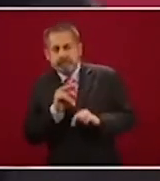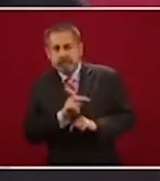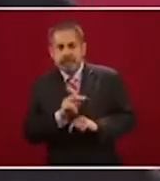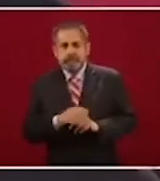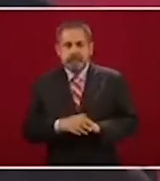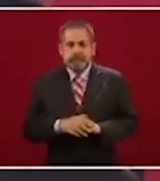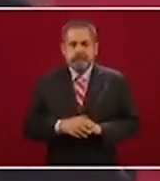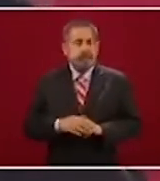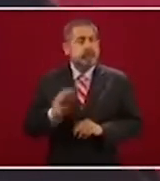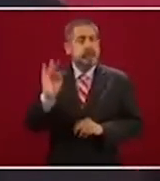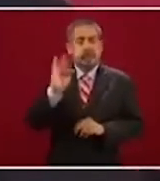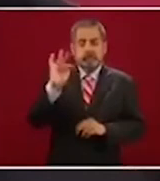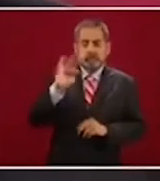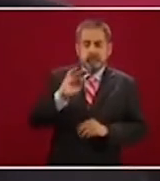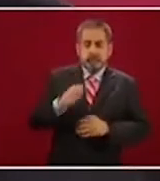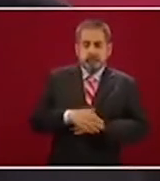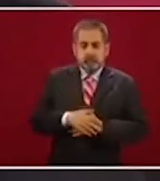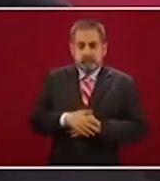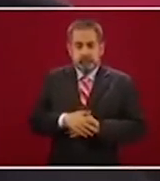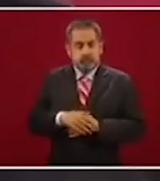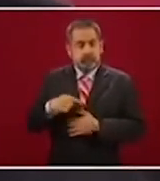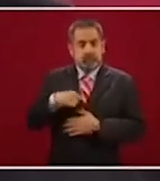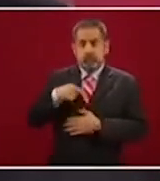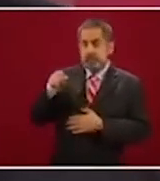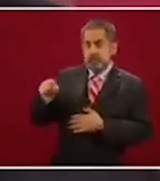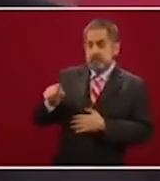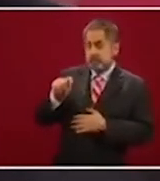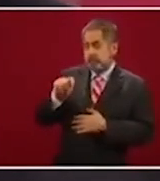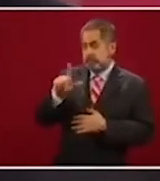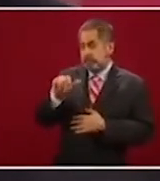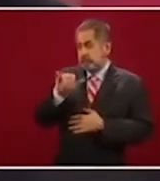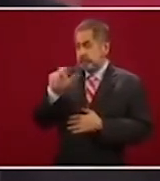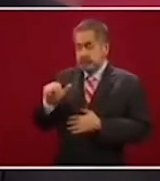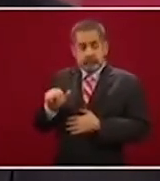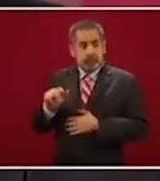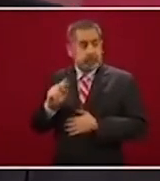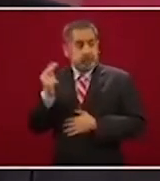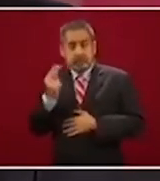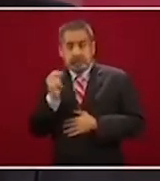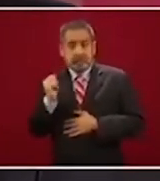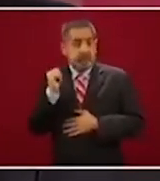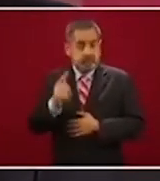estoy en Tlaxiaco y es necesario desde allá,